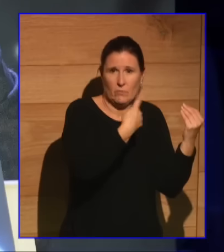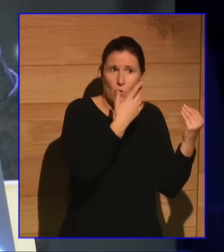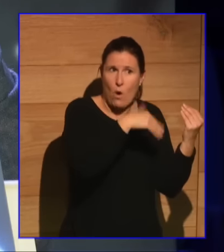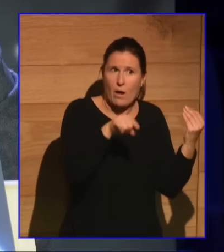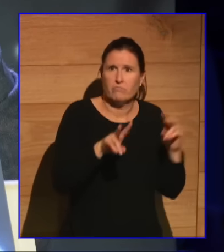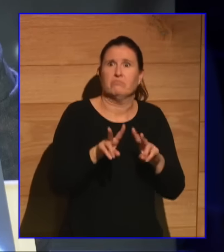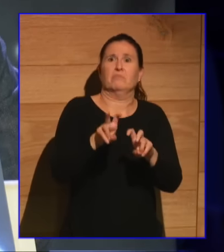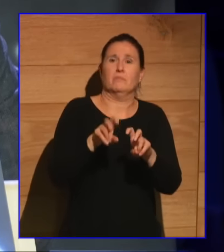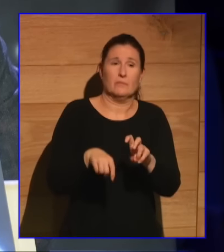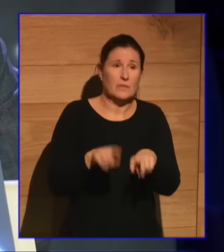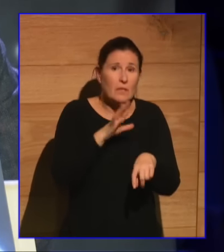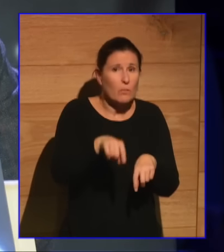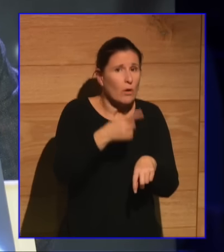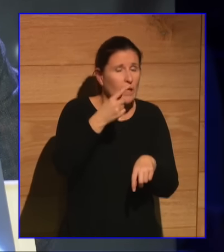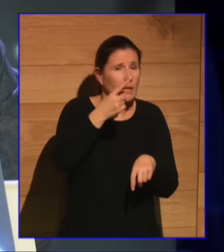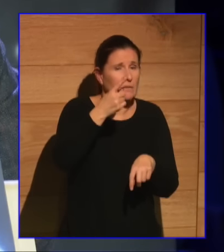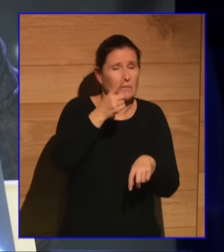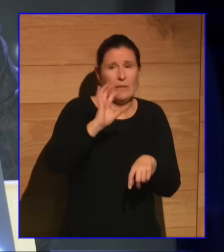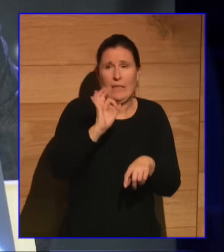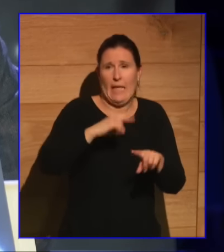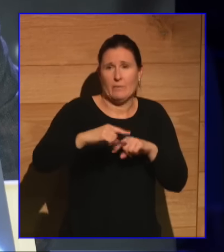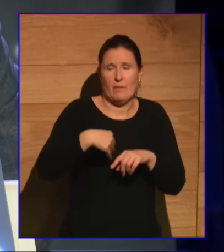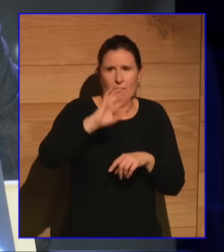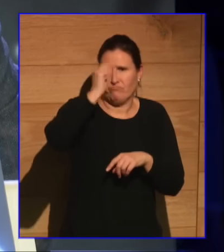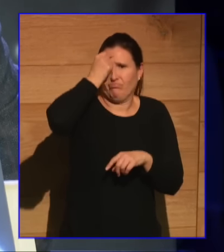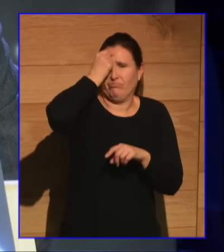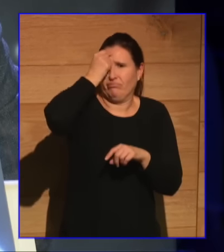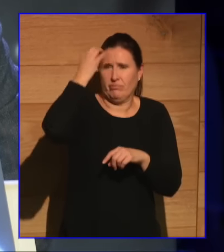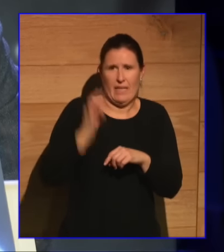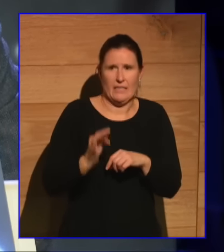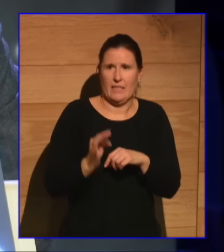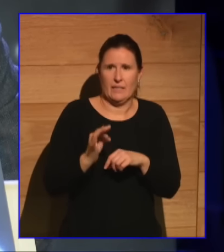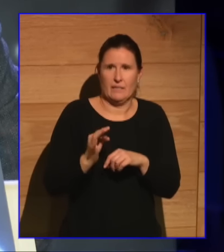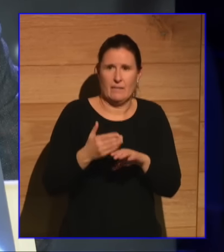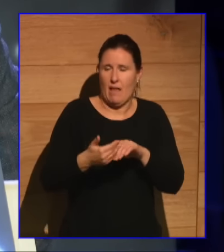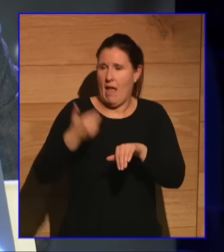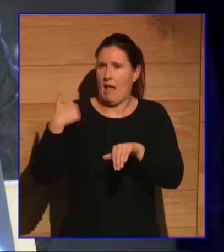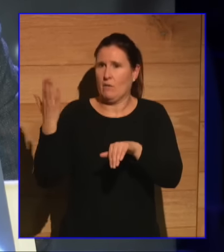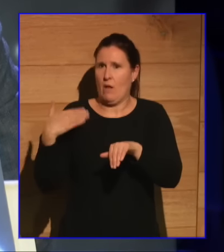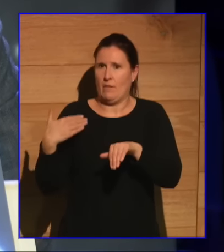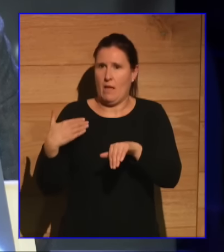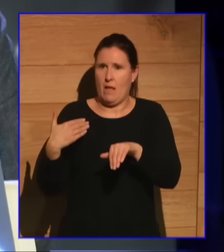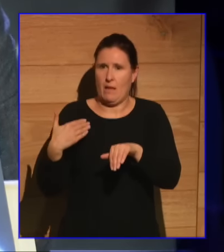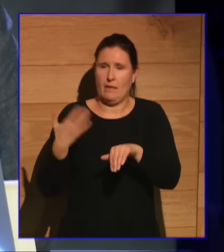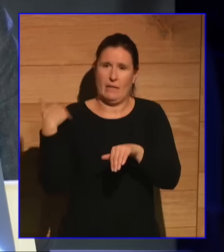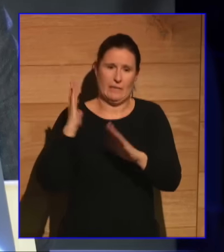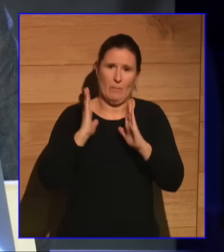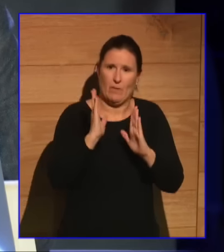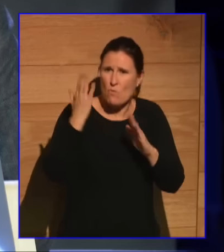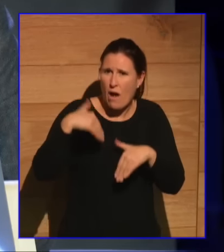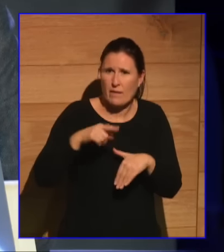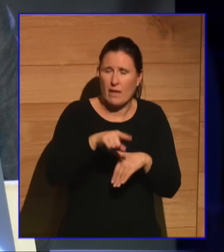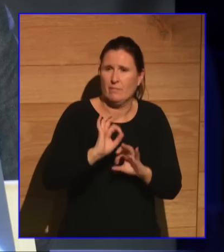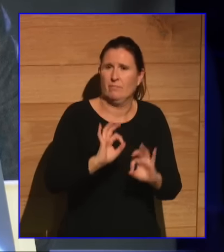hace Spielberg en sus mejores momentos no está en el cine habitual de nada, de nadie y de ninguna época, claro. Estamos hablando, posiblemente, en